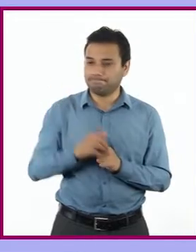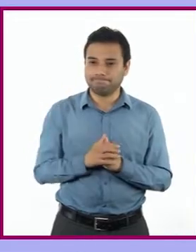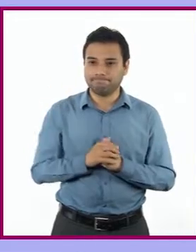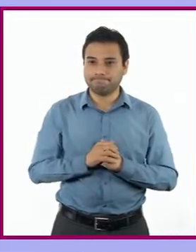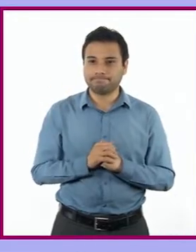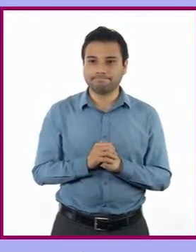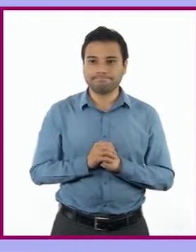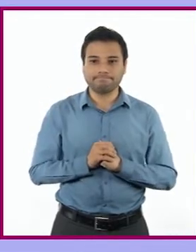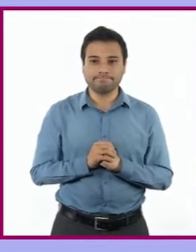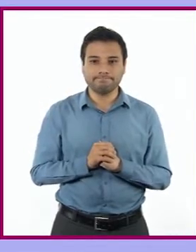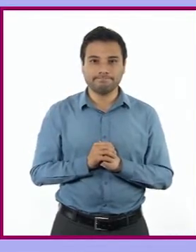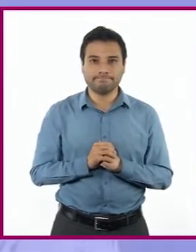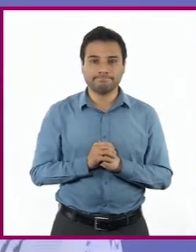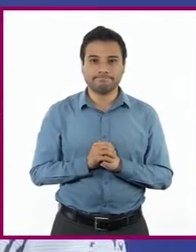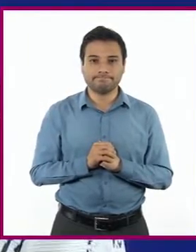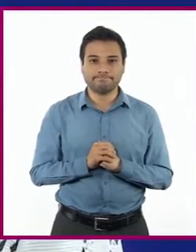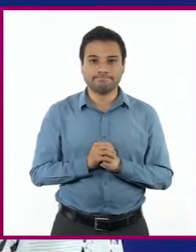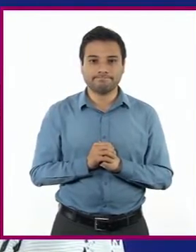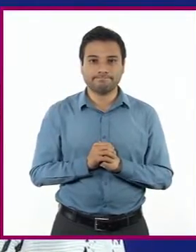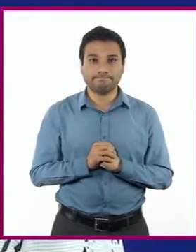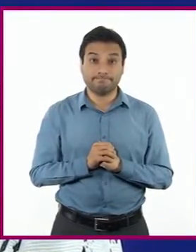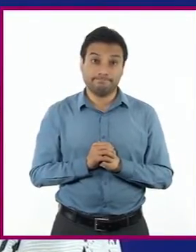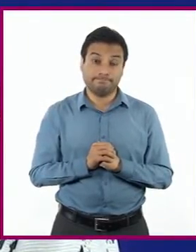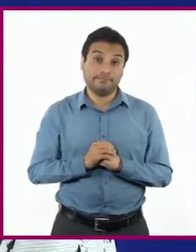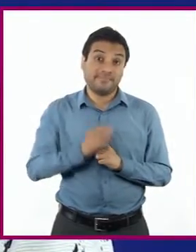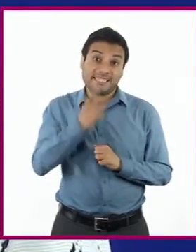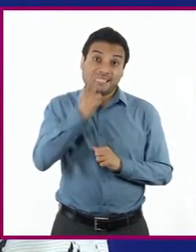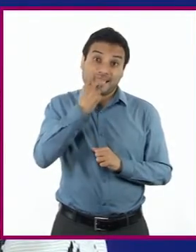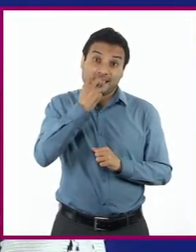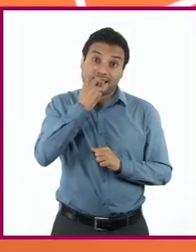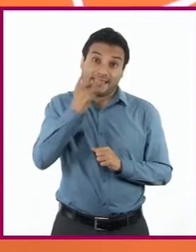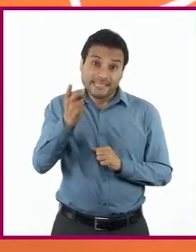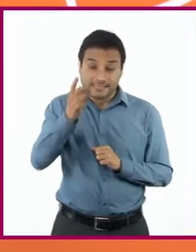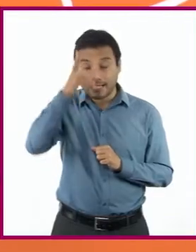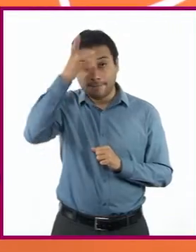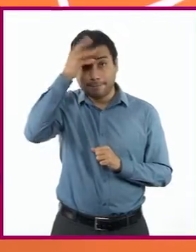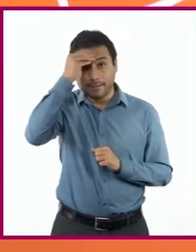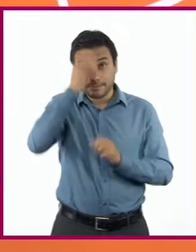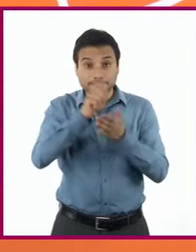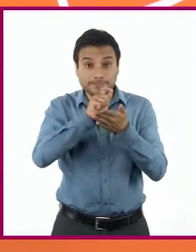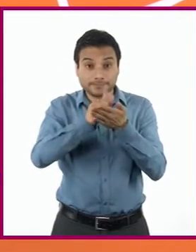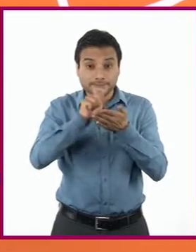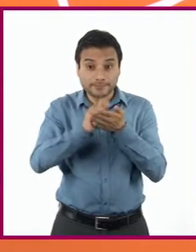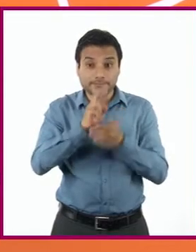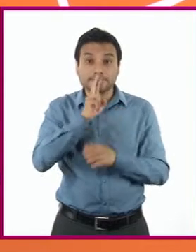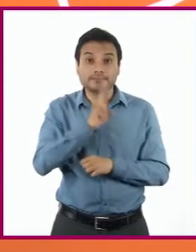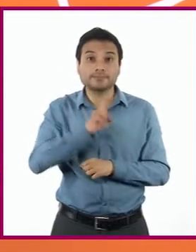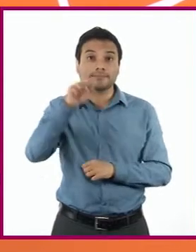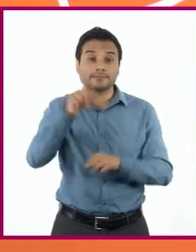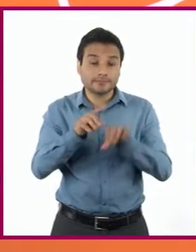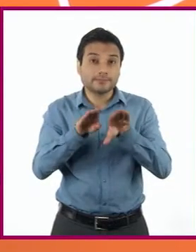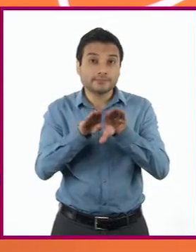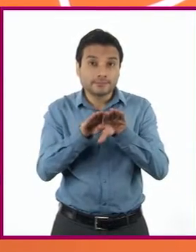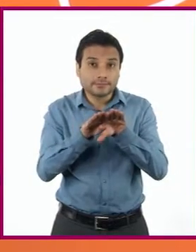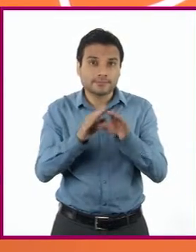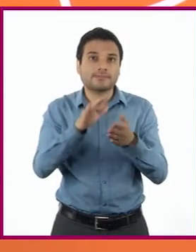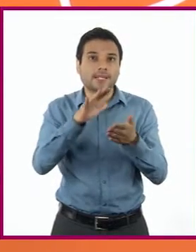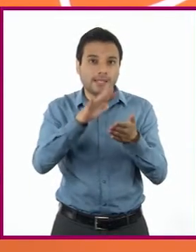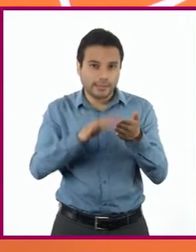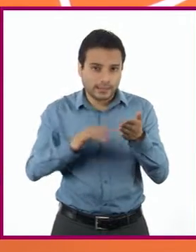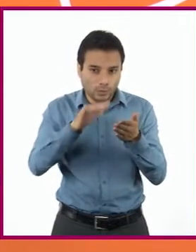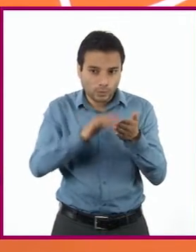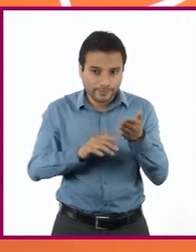jerarquizan información. Dicen que la mejor manera de aprender a escribir es leyendo. Por eso, en esta sesión